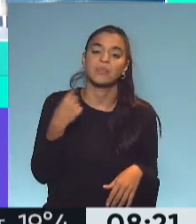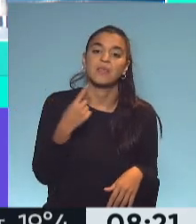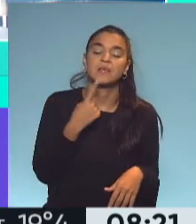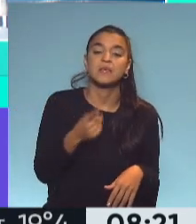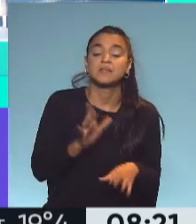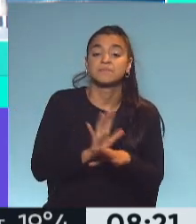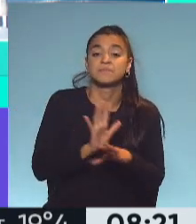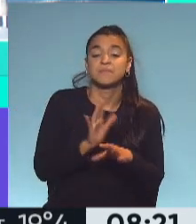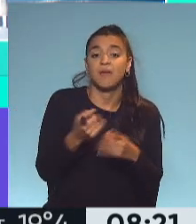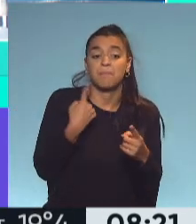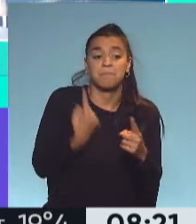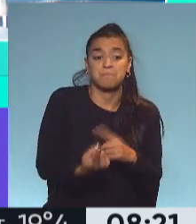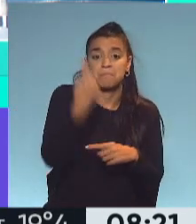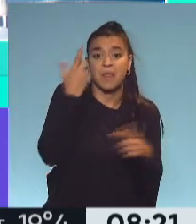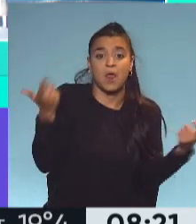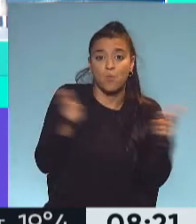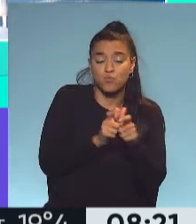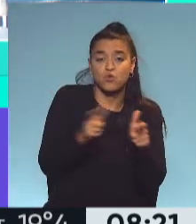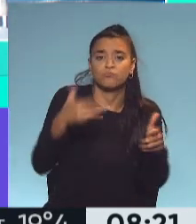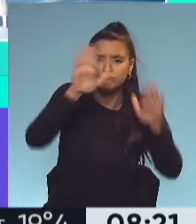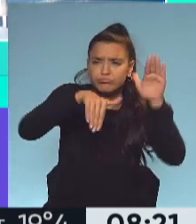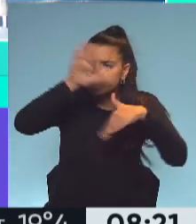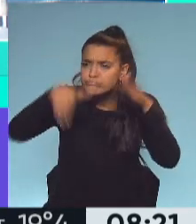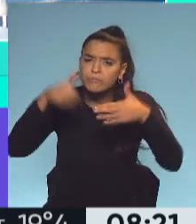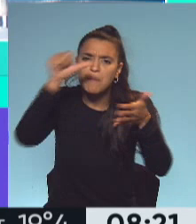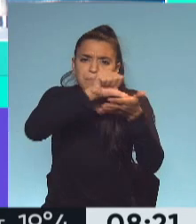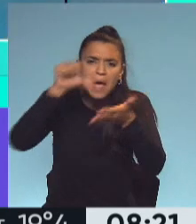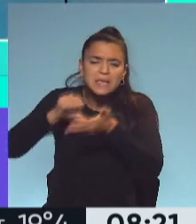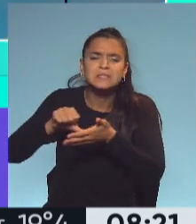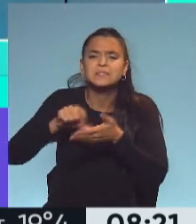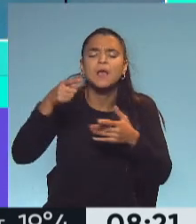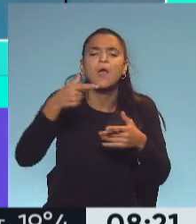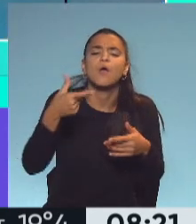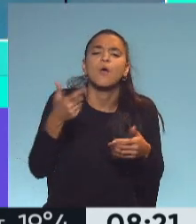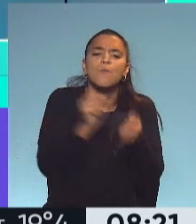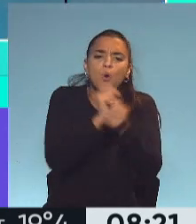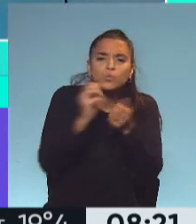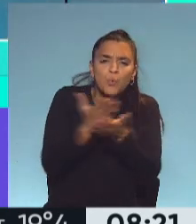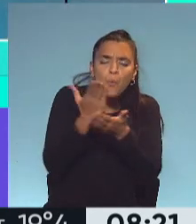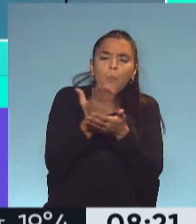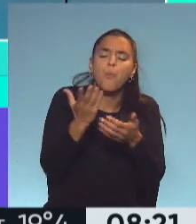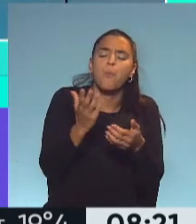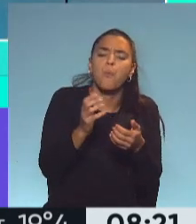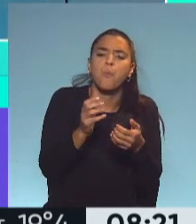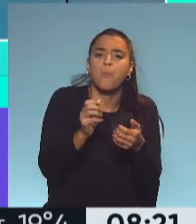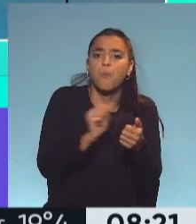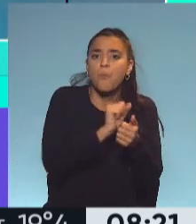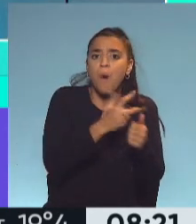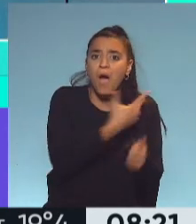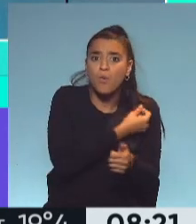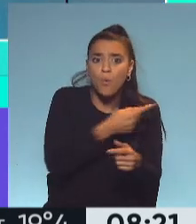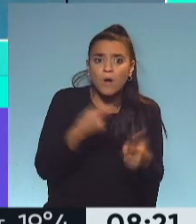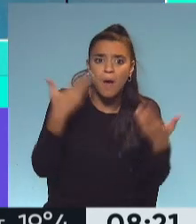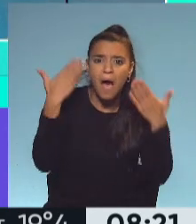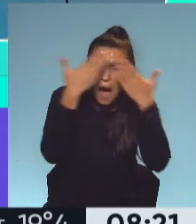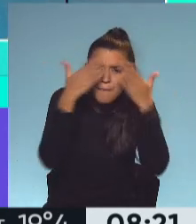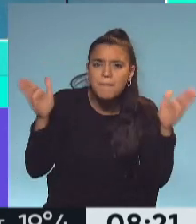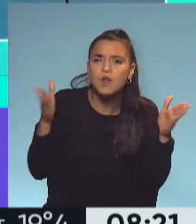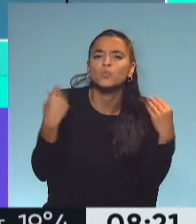en el G20 solicitó a los países, sobre todo a aquellos productores de vacunas, que pudiera tener una apertura para